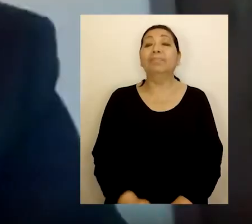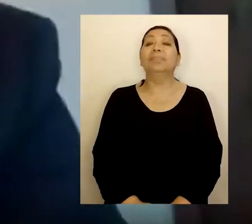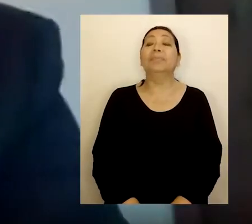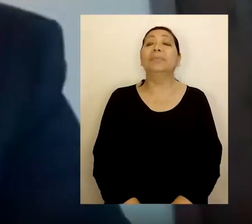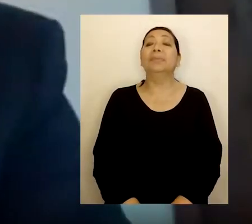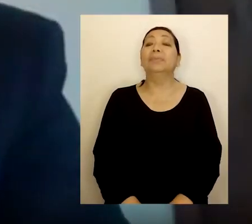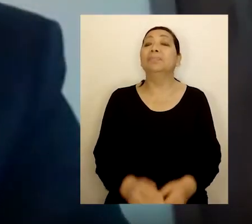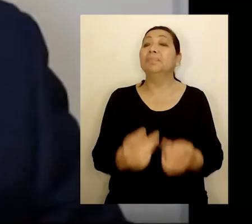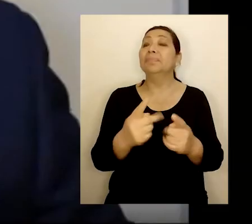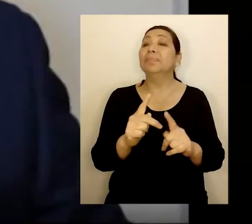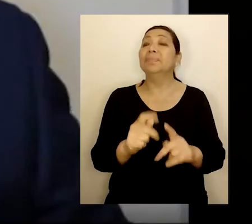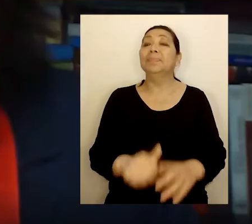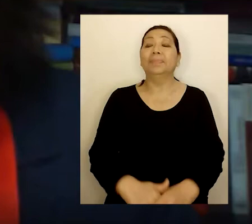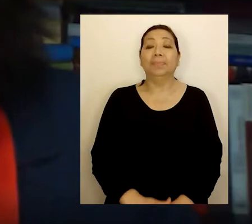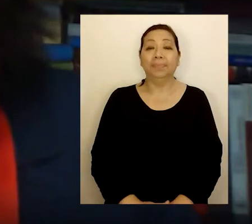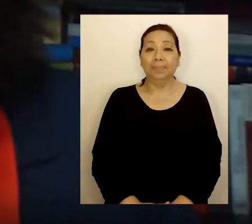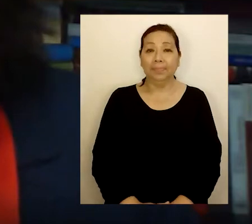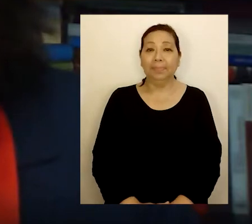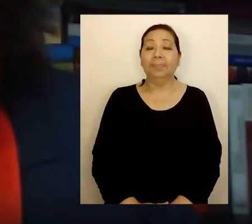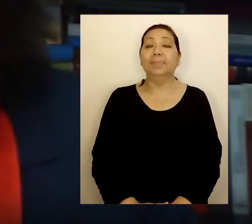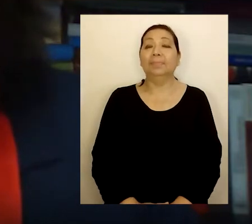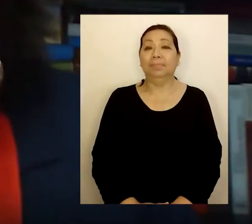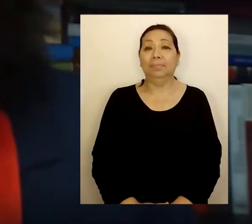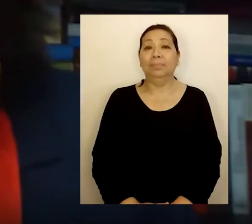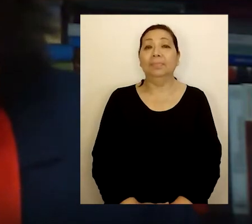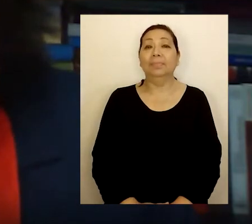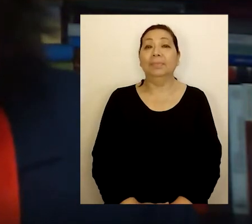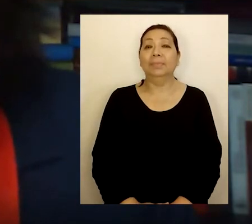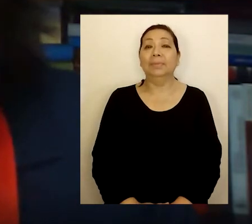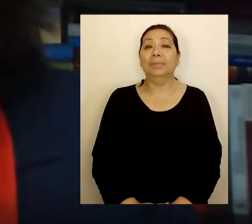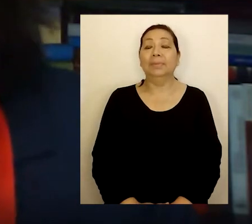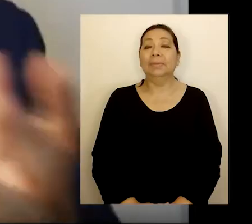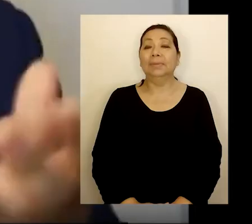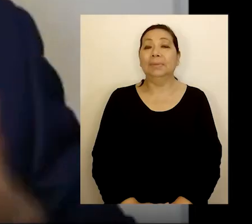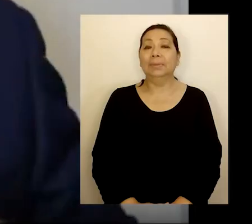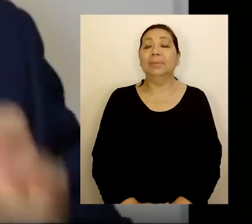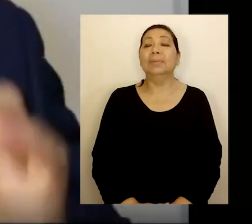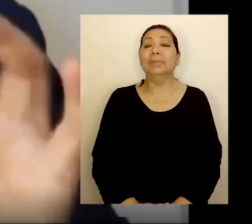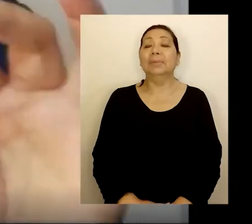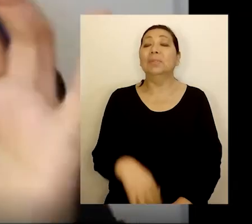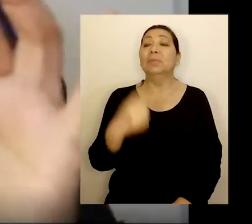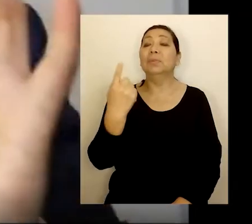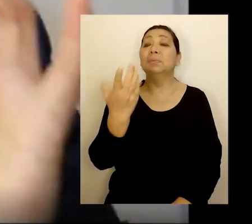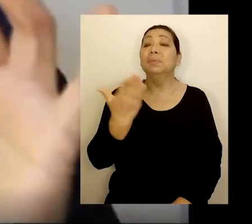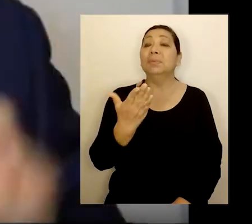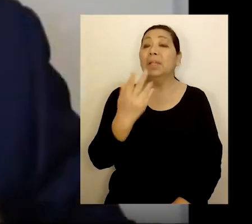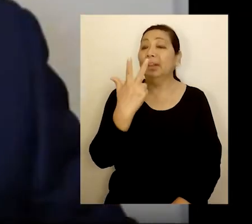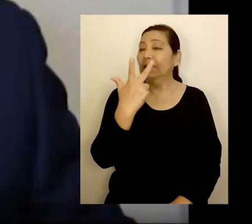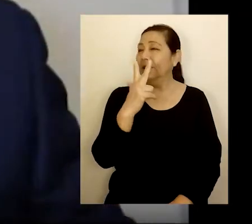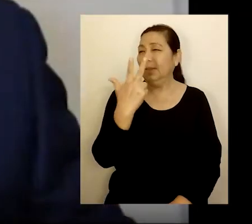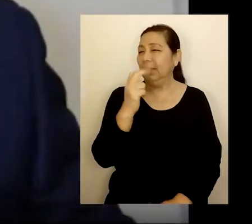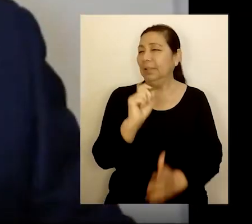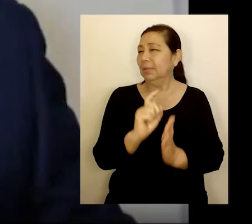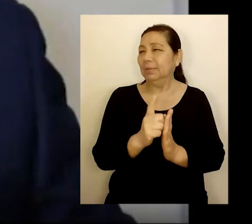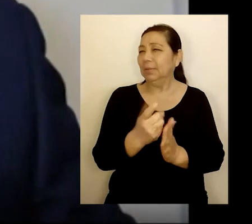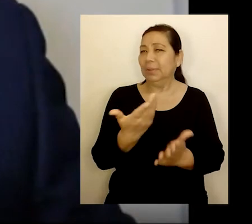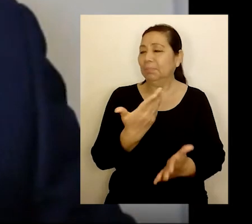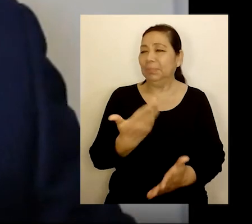Si me permite, señora Presidente. Pero los dos, ¿cuál de Apolín? Sí, solamente 30 segundos, doctora.